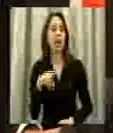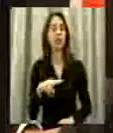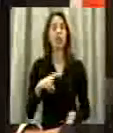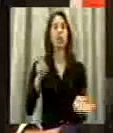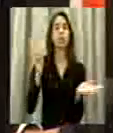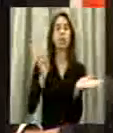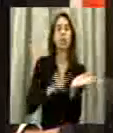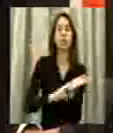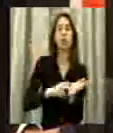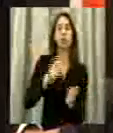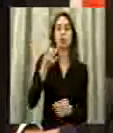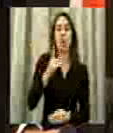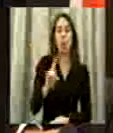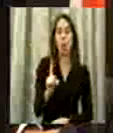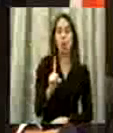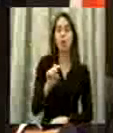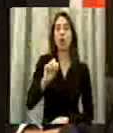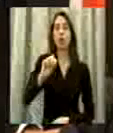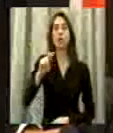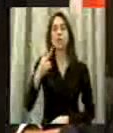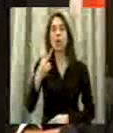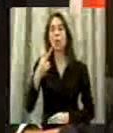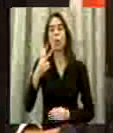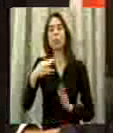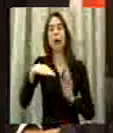segunda categoría.